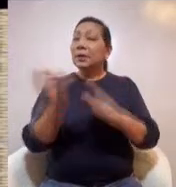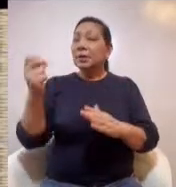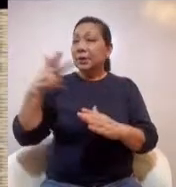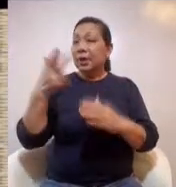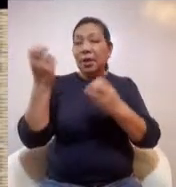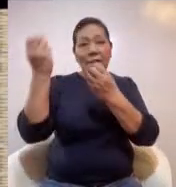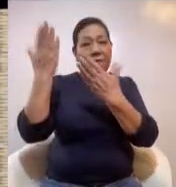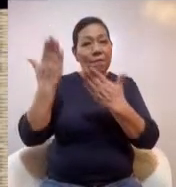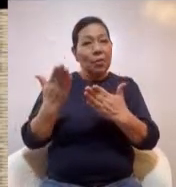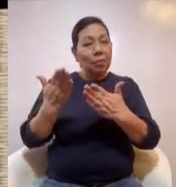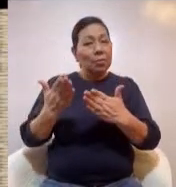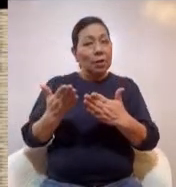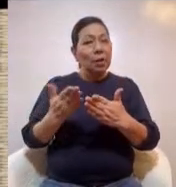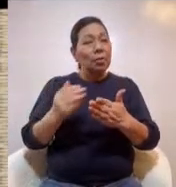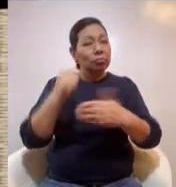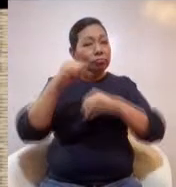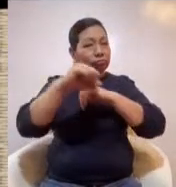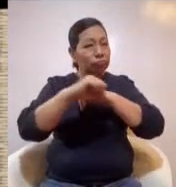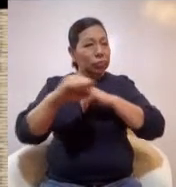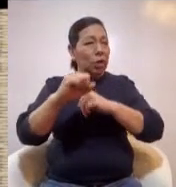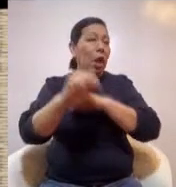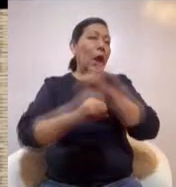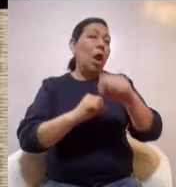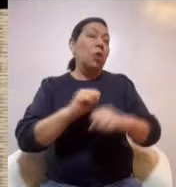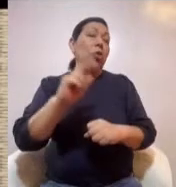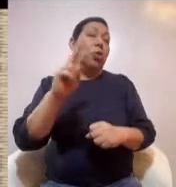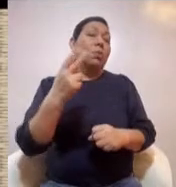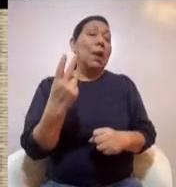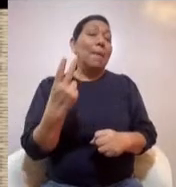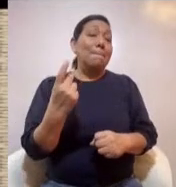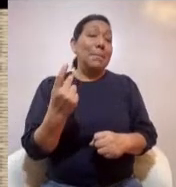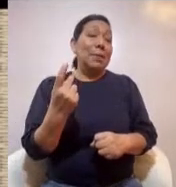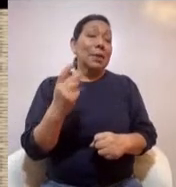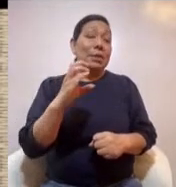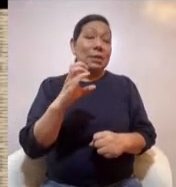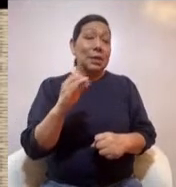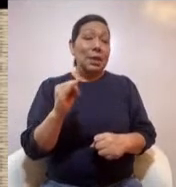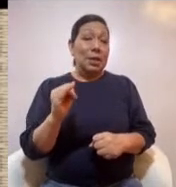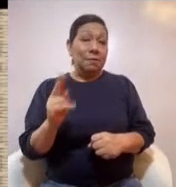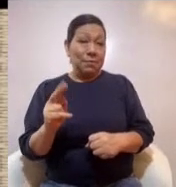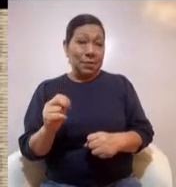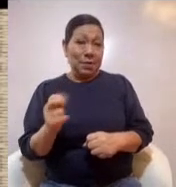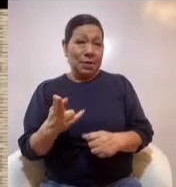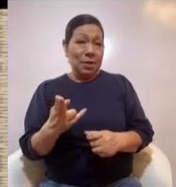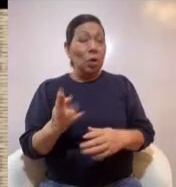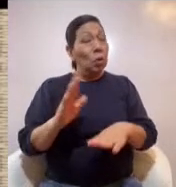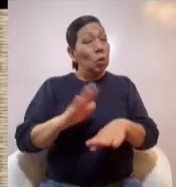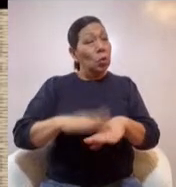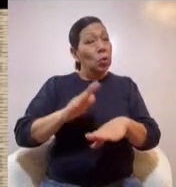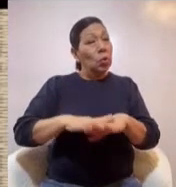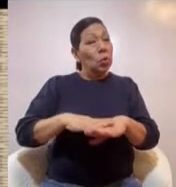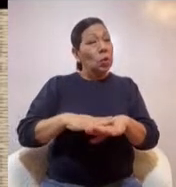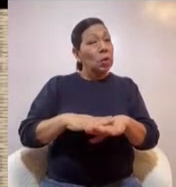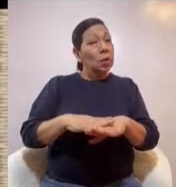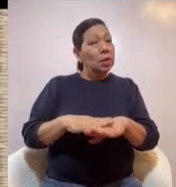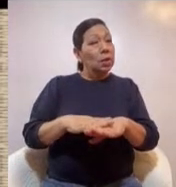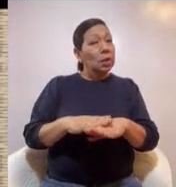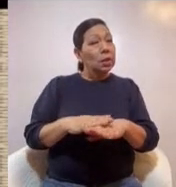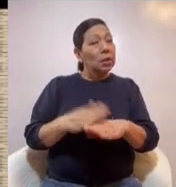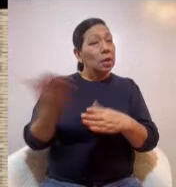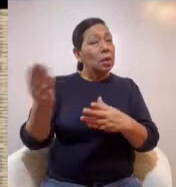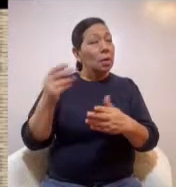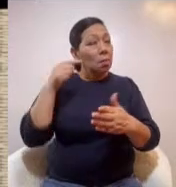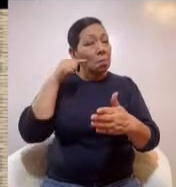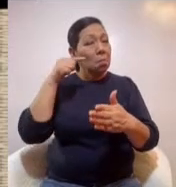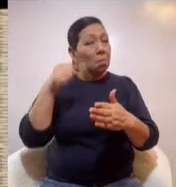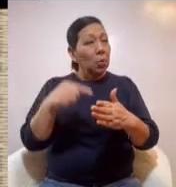tercer informe de seguimiento publicado en 2021, el CEBI llama la atención sobre los altos